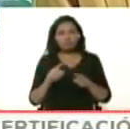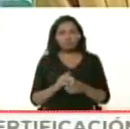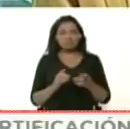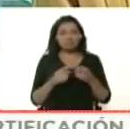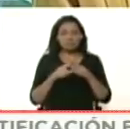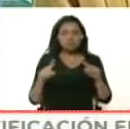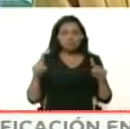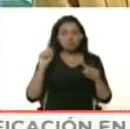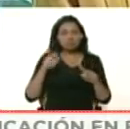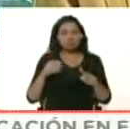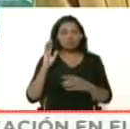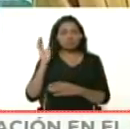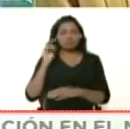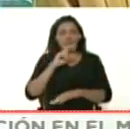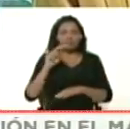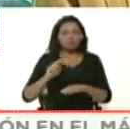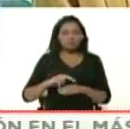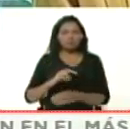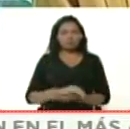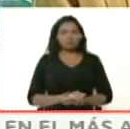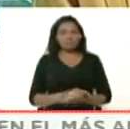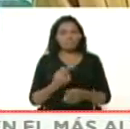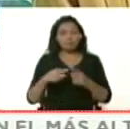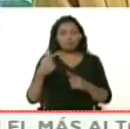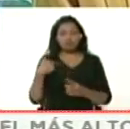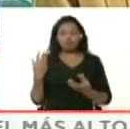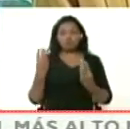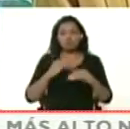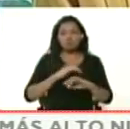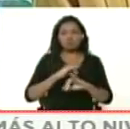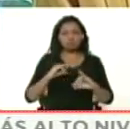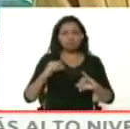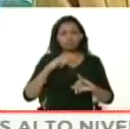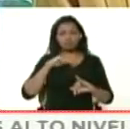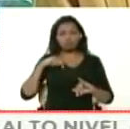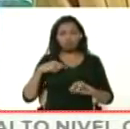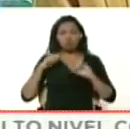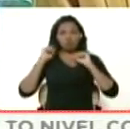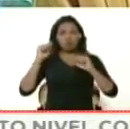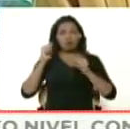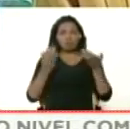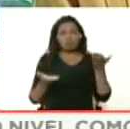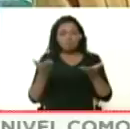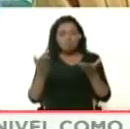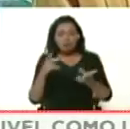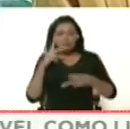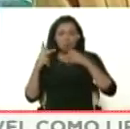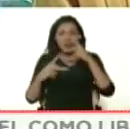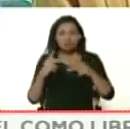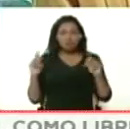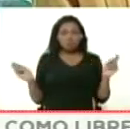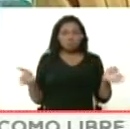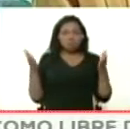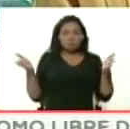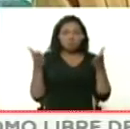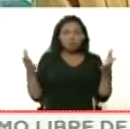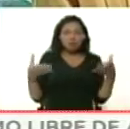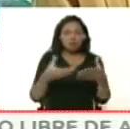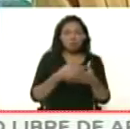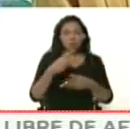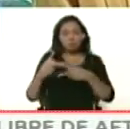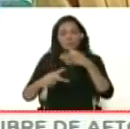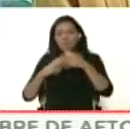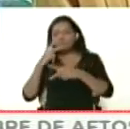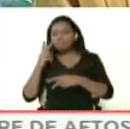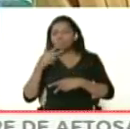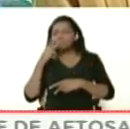divisiones también la Asamblea Nacional, pero estoy de acuerdo, si se logra un consenso político promovido por la Mesa de Diálogo